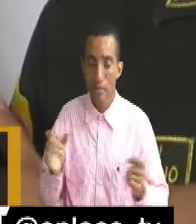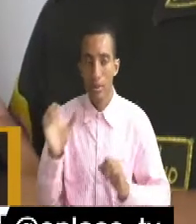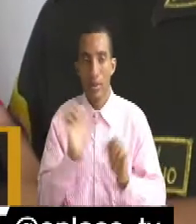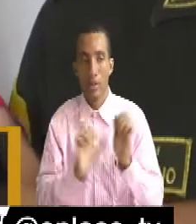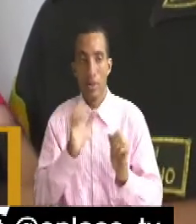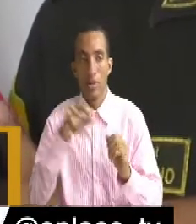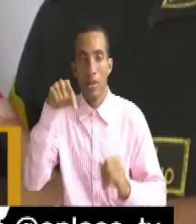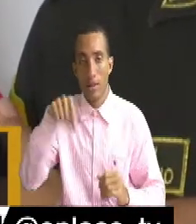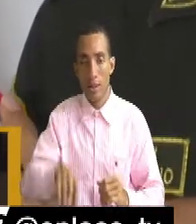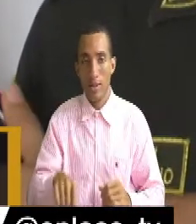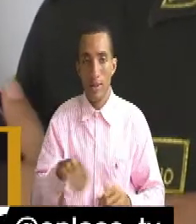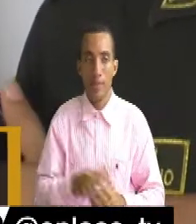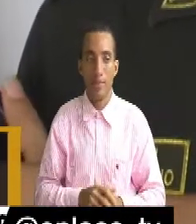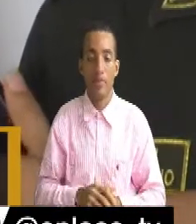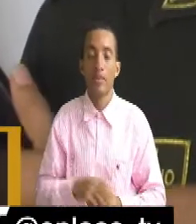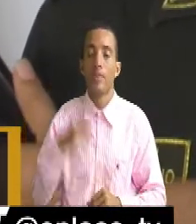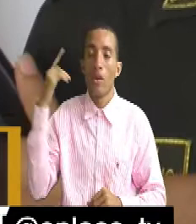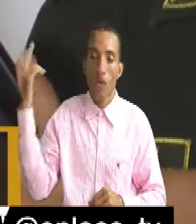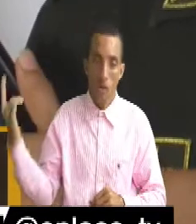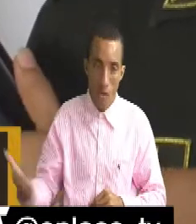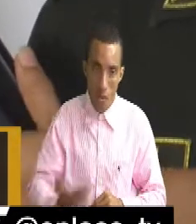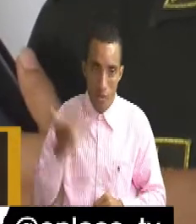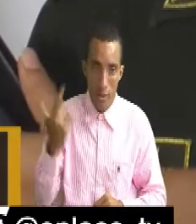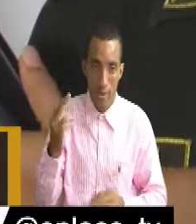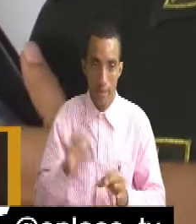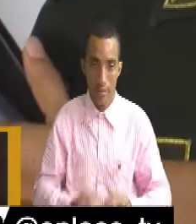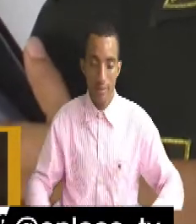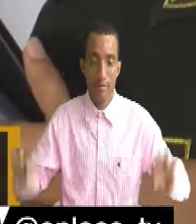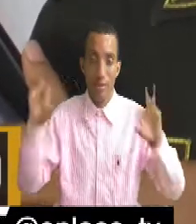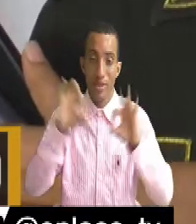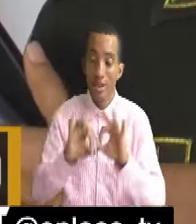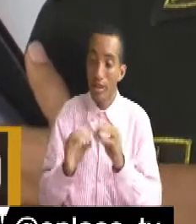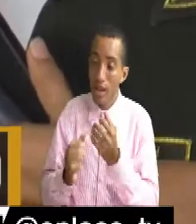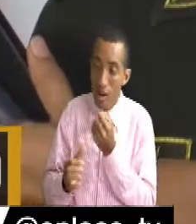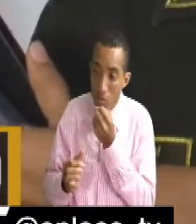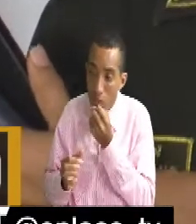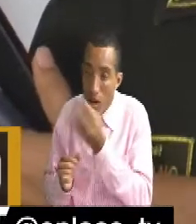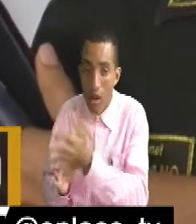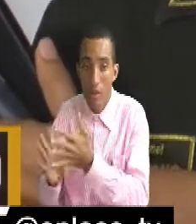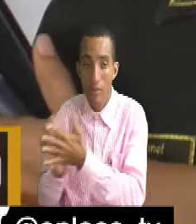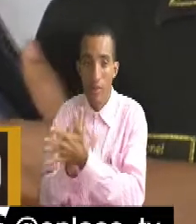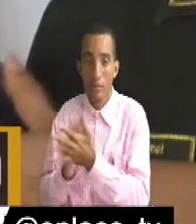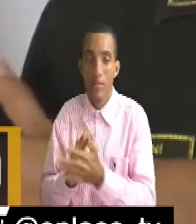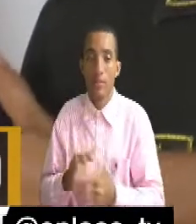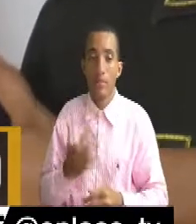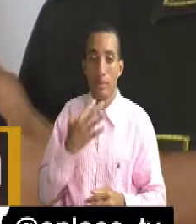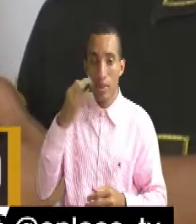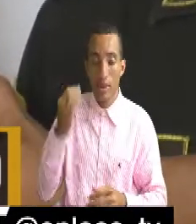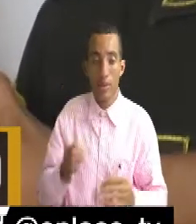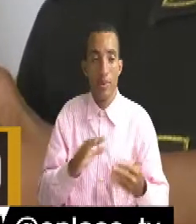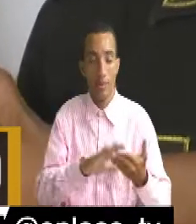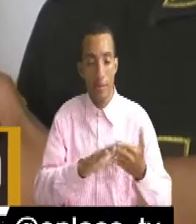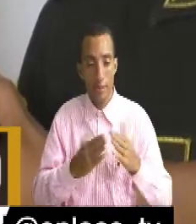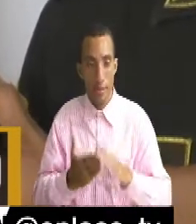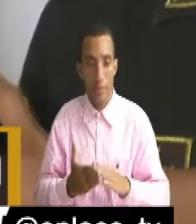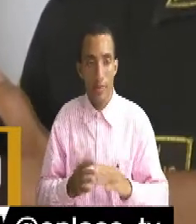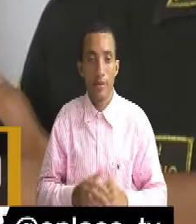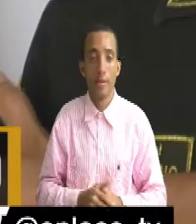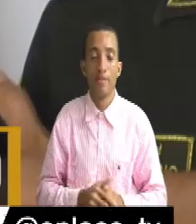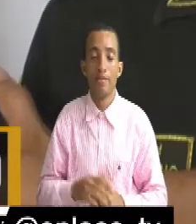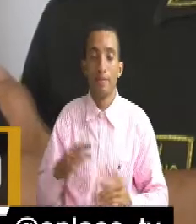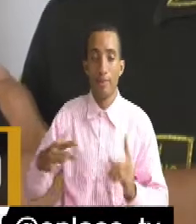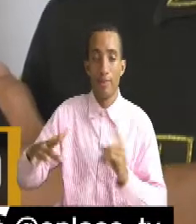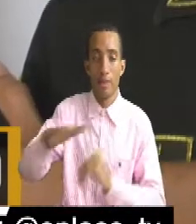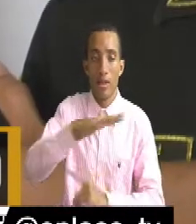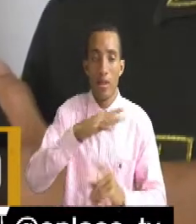en el municipio. Reiteramos la importancia de las denuncias que han dado realmente la comunidad. Son situaciones que se presentaron